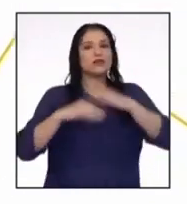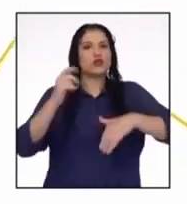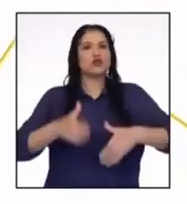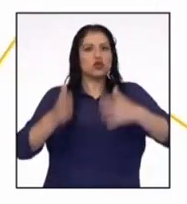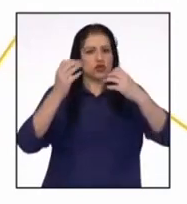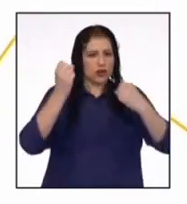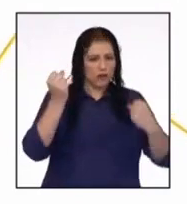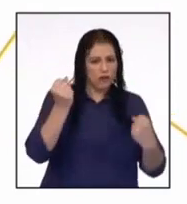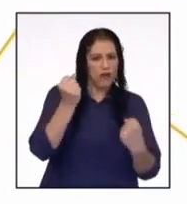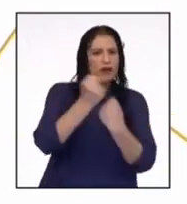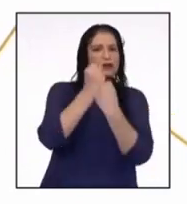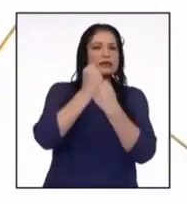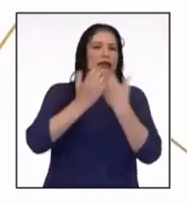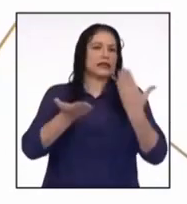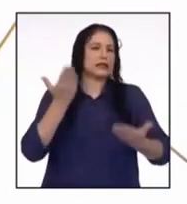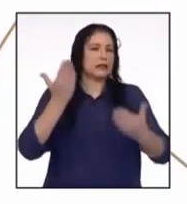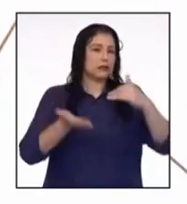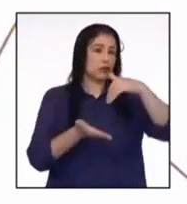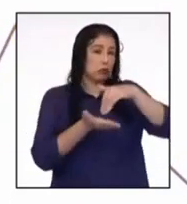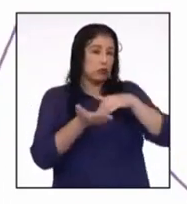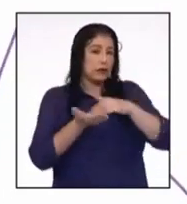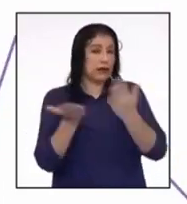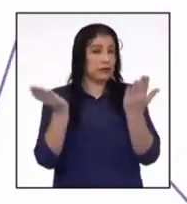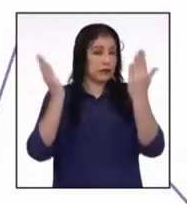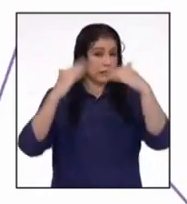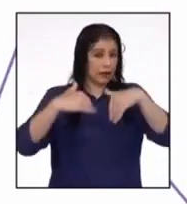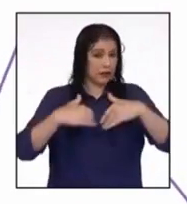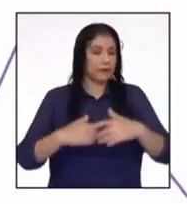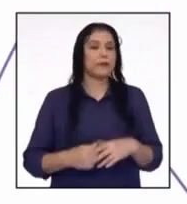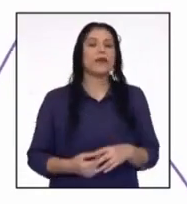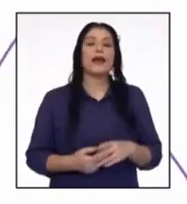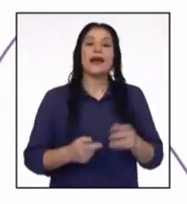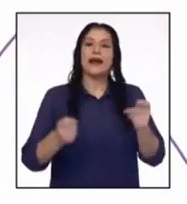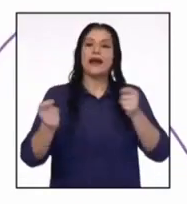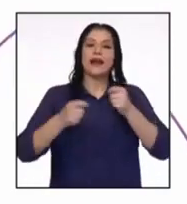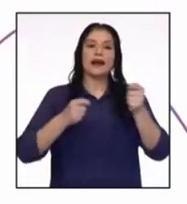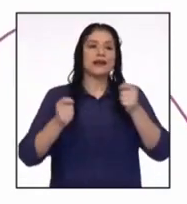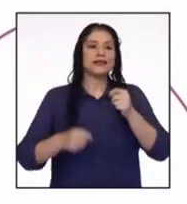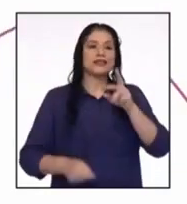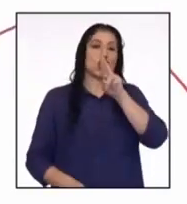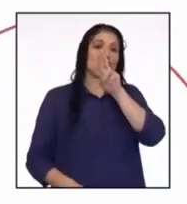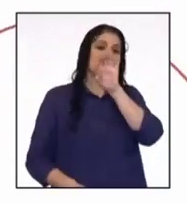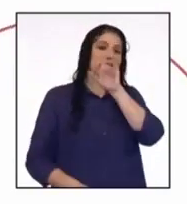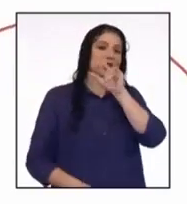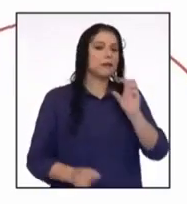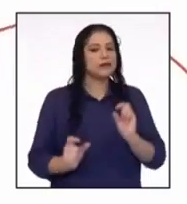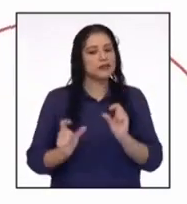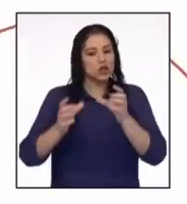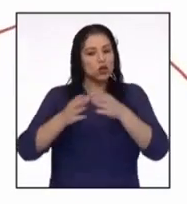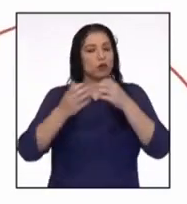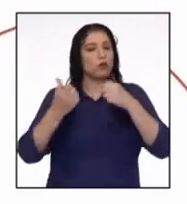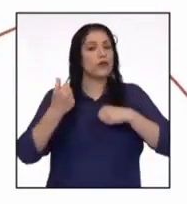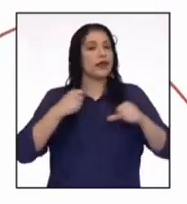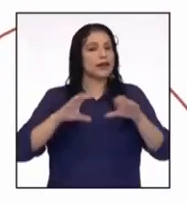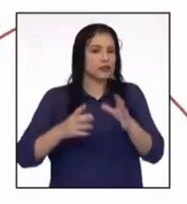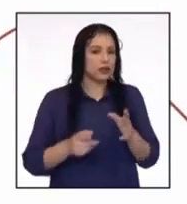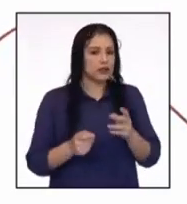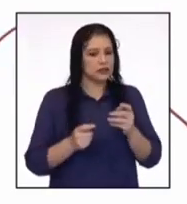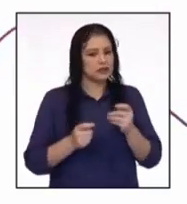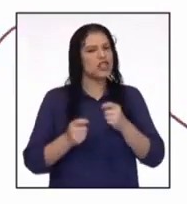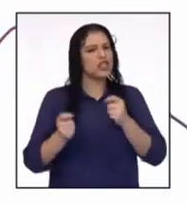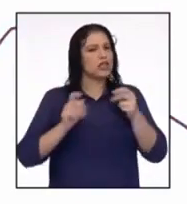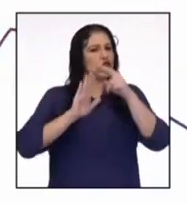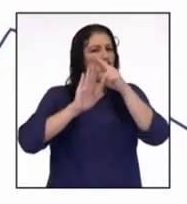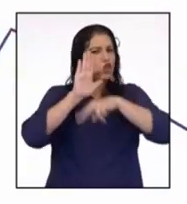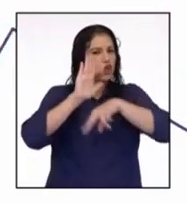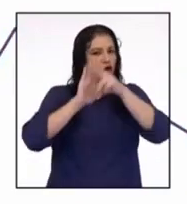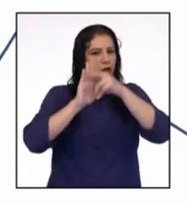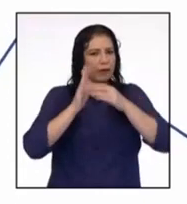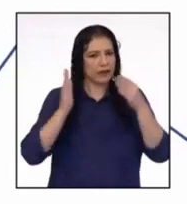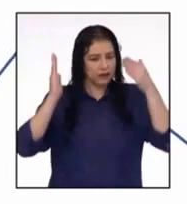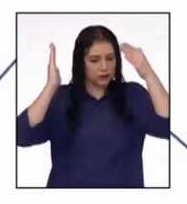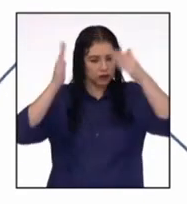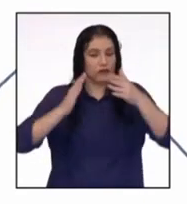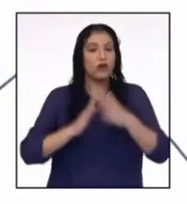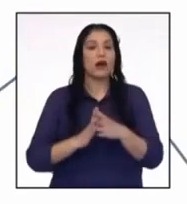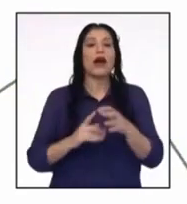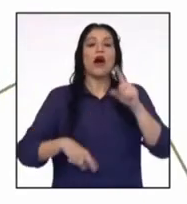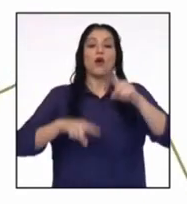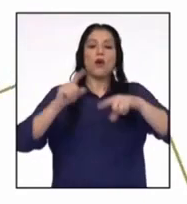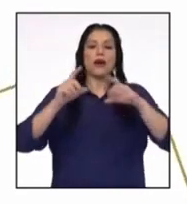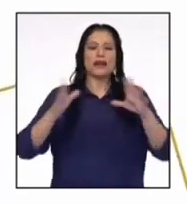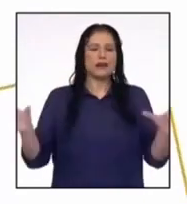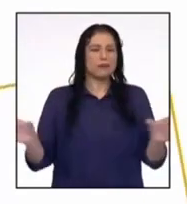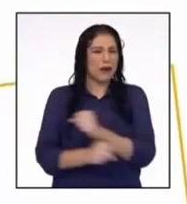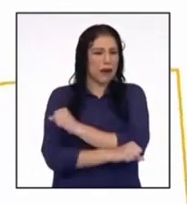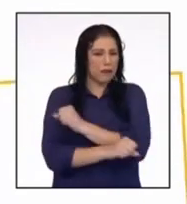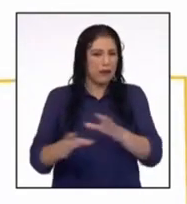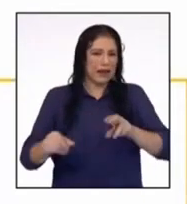construcciones y estructuras vulnerables. Y la gestión reactiva es el conjunto de acciones y medidas destinadas a enfrentar los